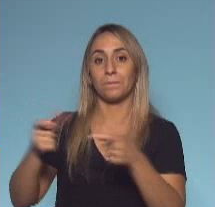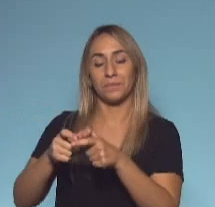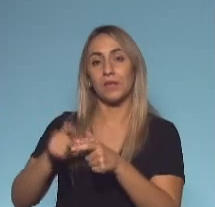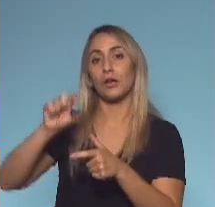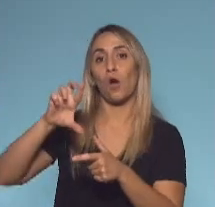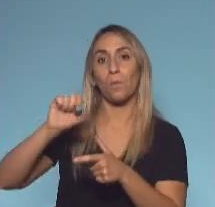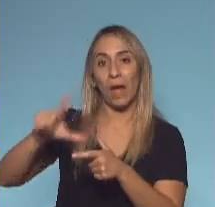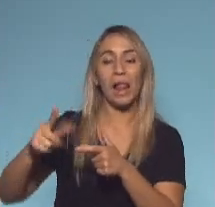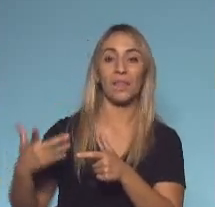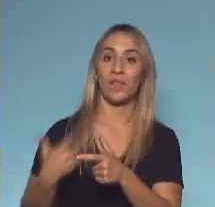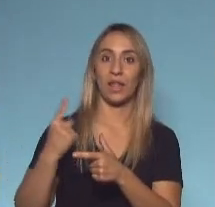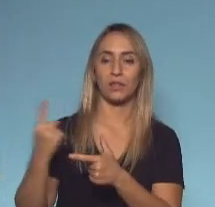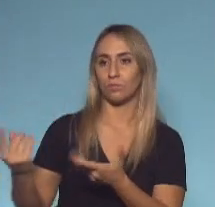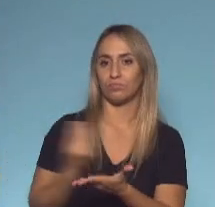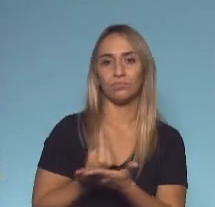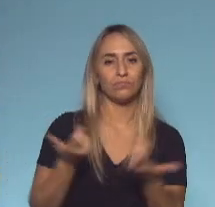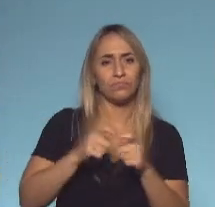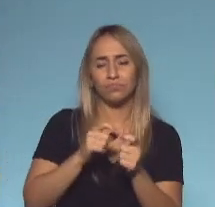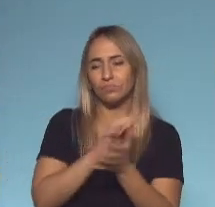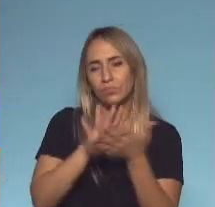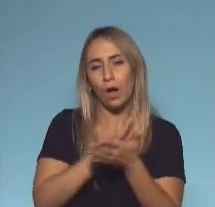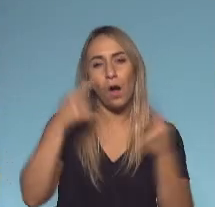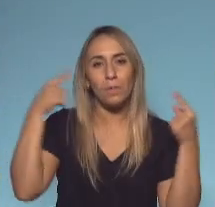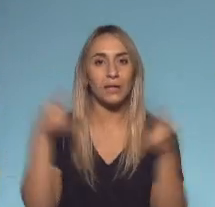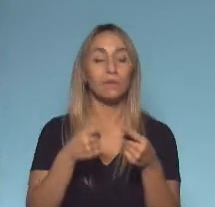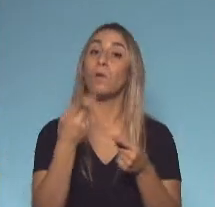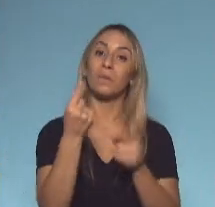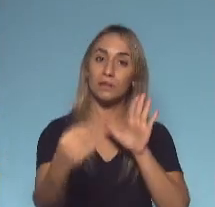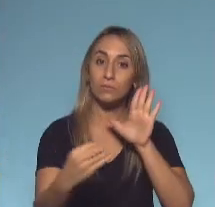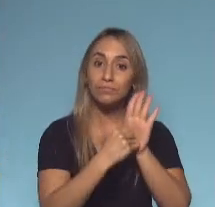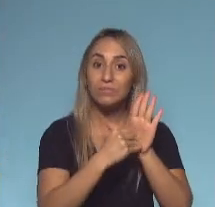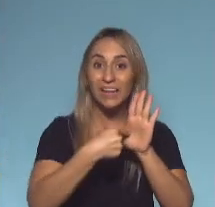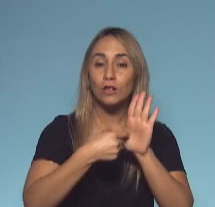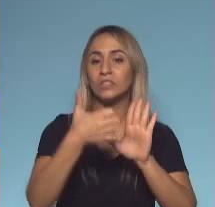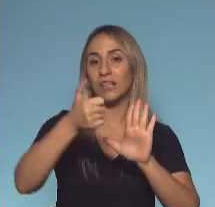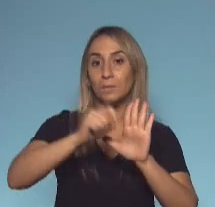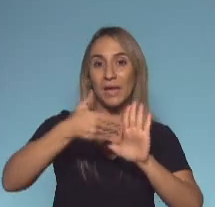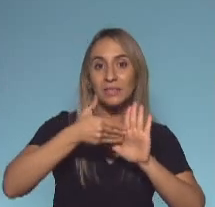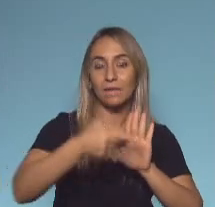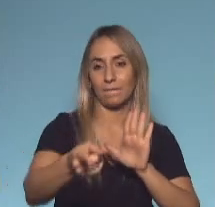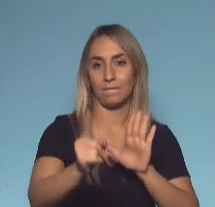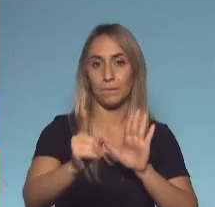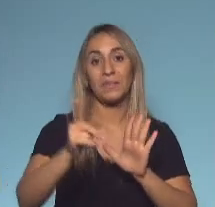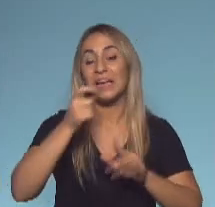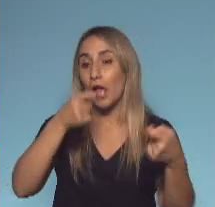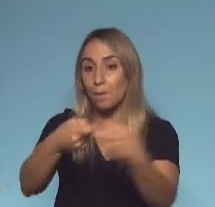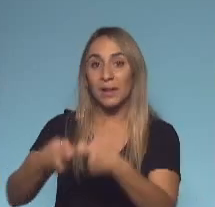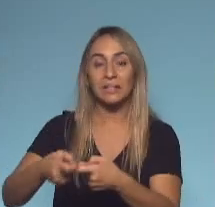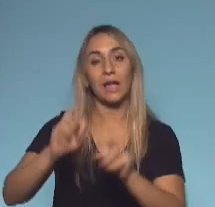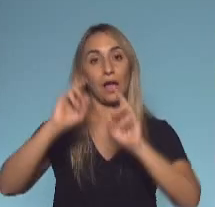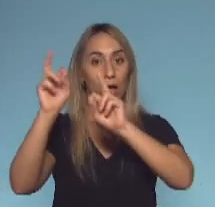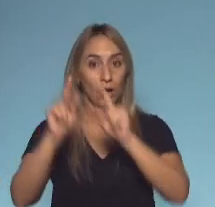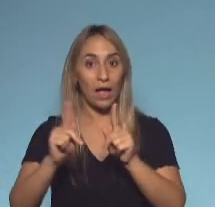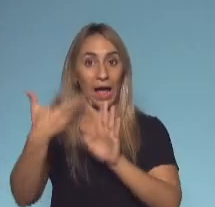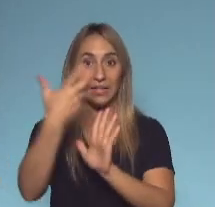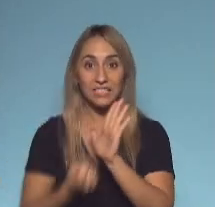objetivo, ¿no? Tener precios congelados de aquí a 6 meses. Si es que las empresas efectivamente acatan, si es que las empresas aceptan y